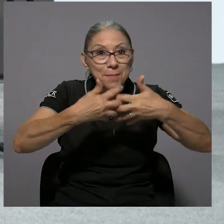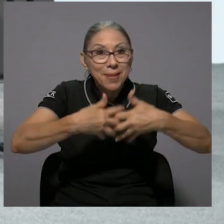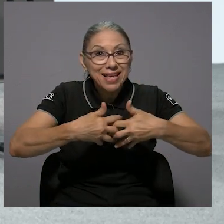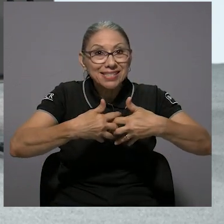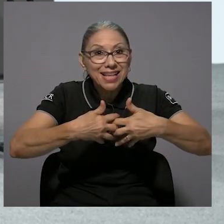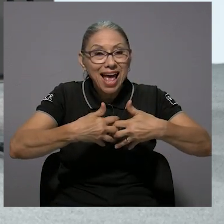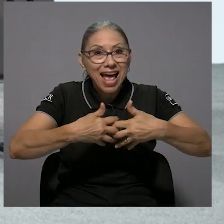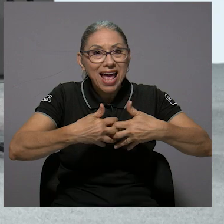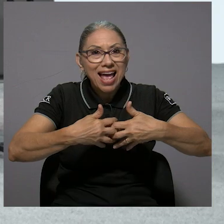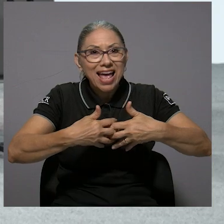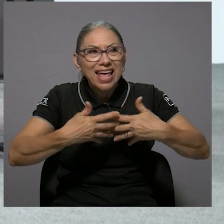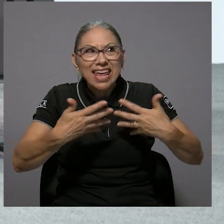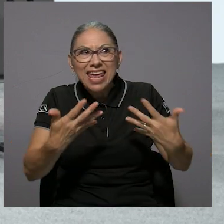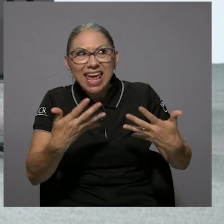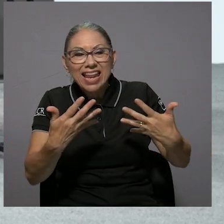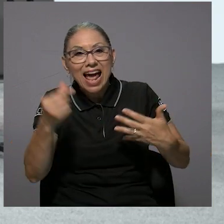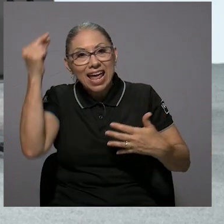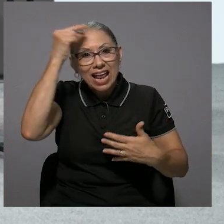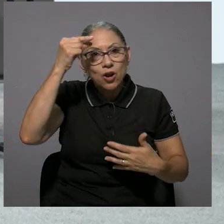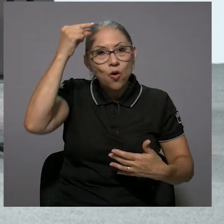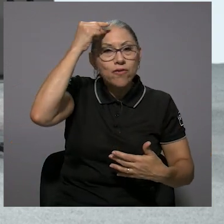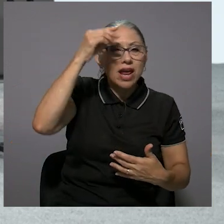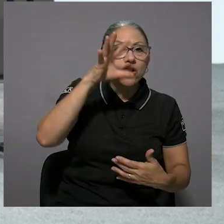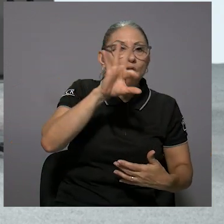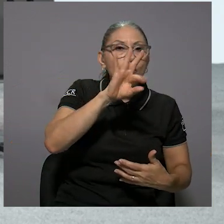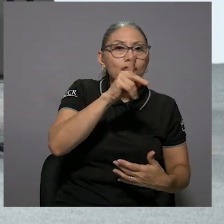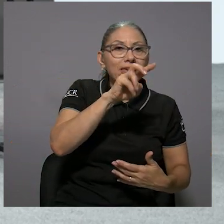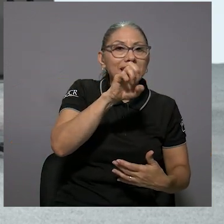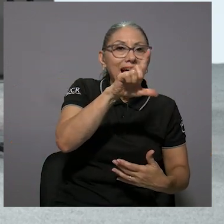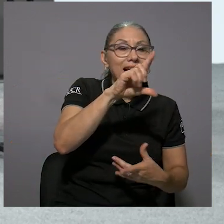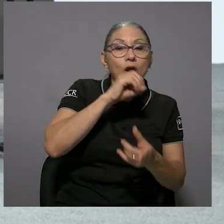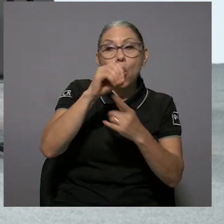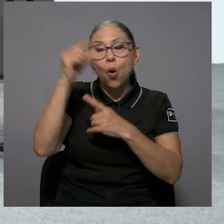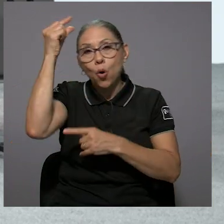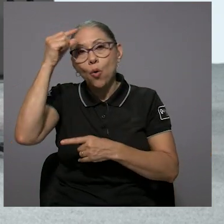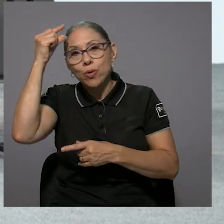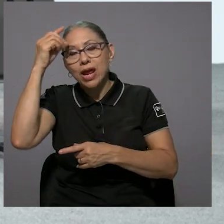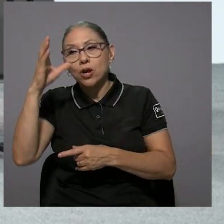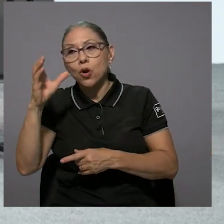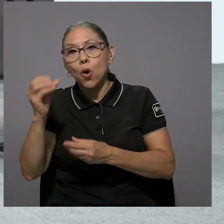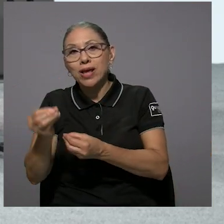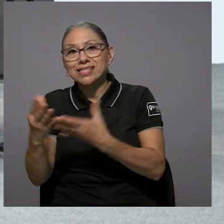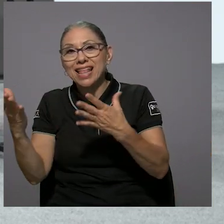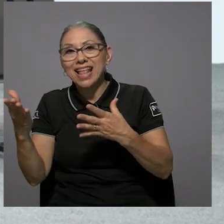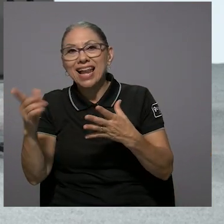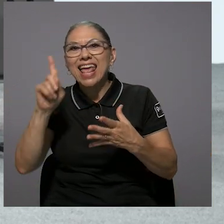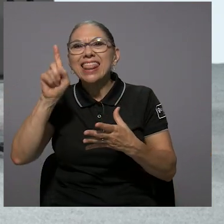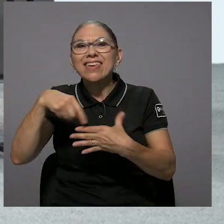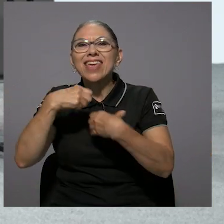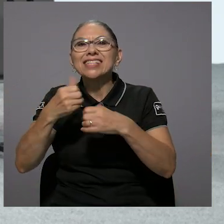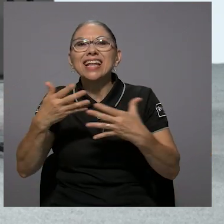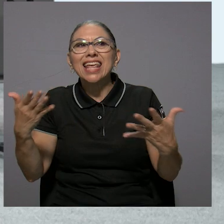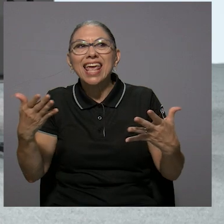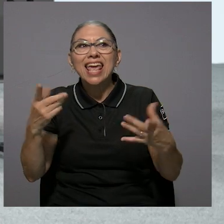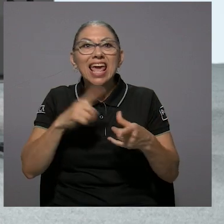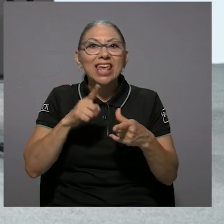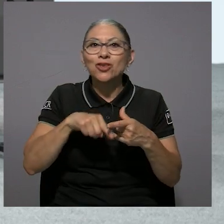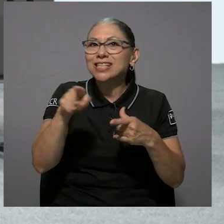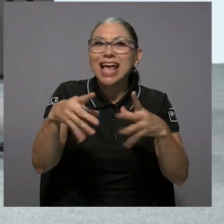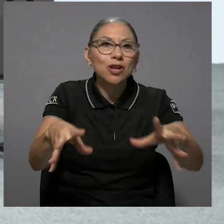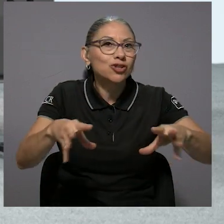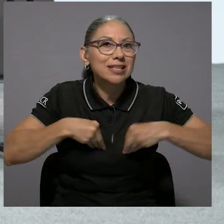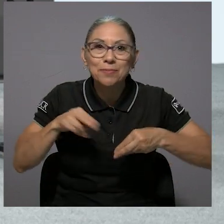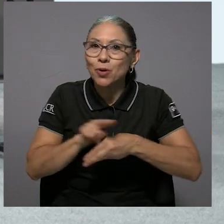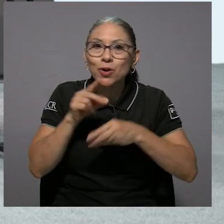decía el gobierno federal o el gobierno estatal que tenían que hacer. Entonces no se adoptó por uniformidad. Nosotros, en el caso